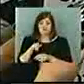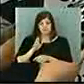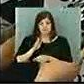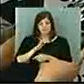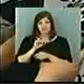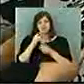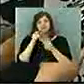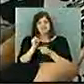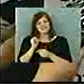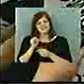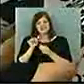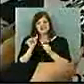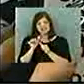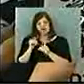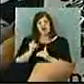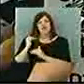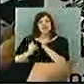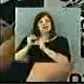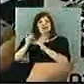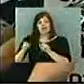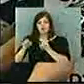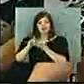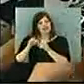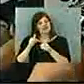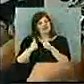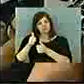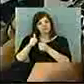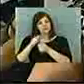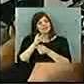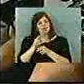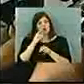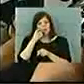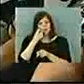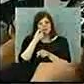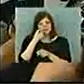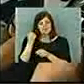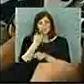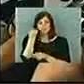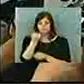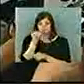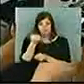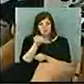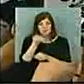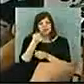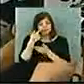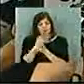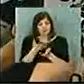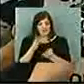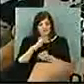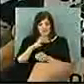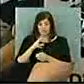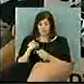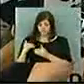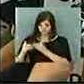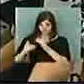desafíos que tenemos por delante, en el punto de desarrollo actual que están en las telecomunicaciones, nos parece importante destacarlas porque se